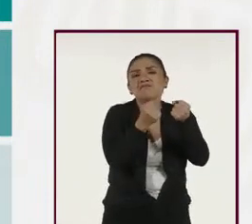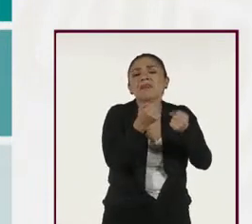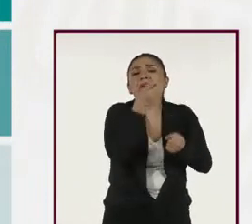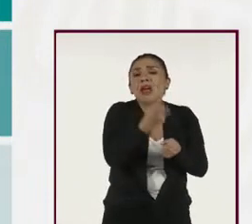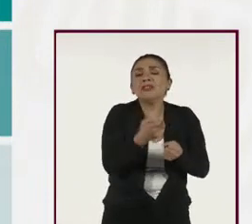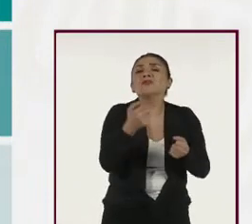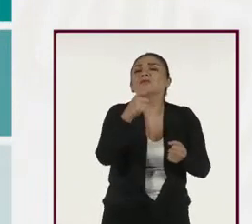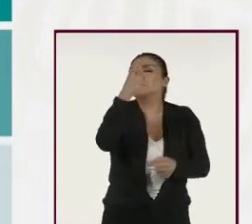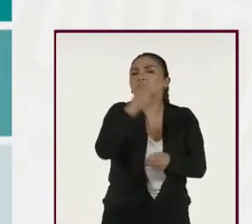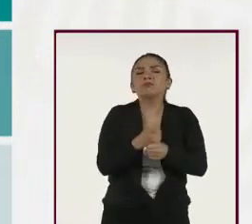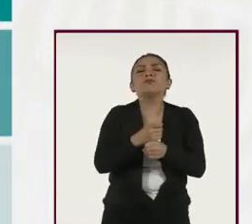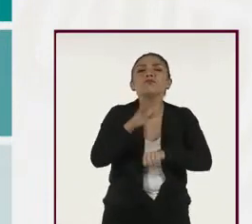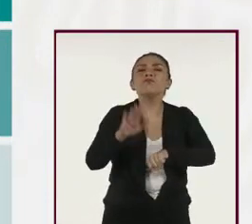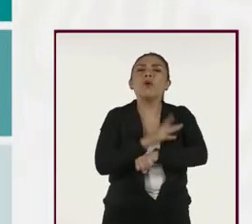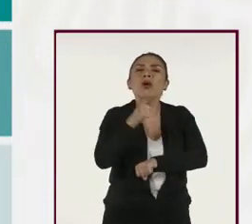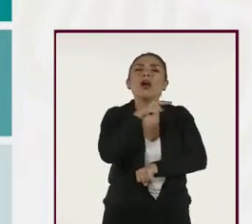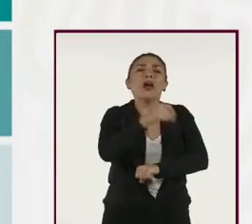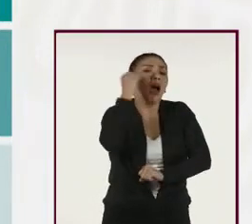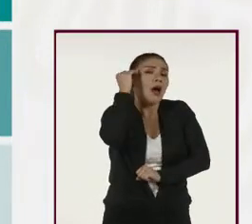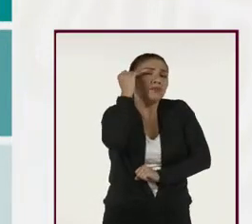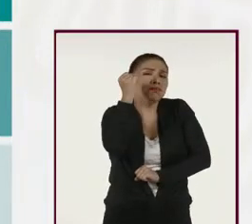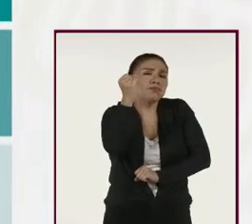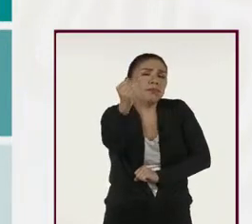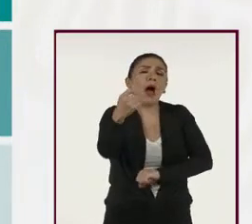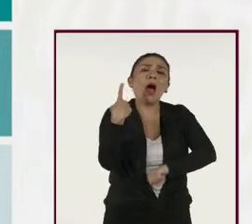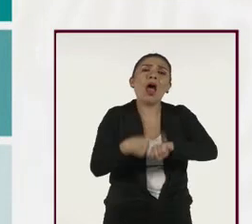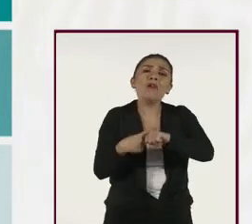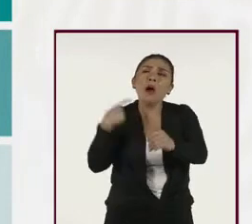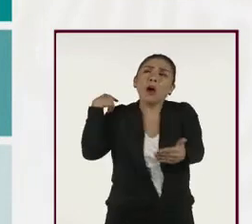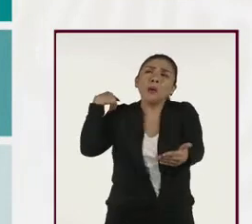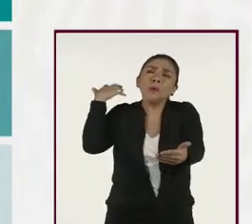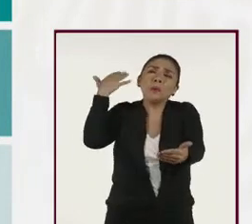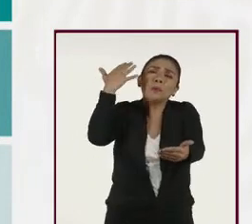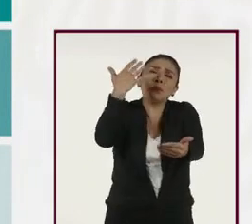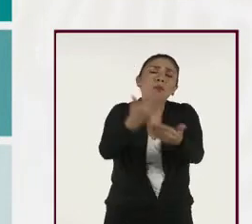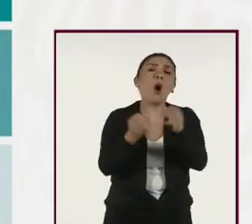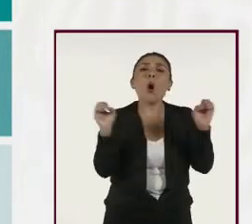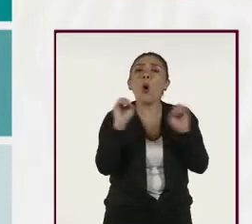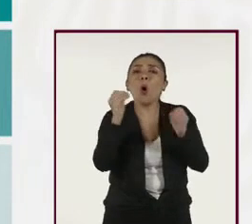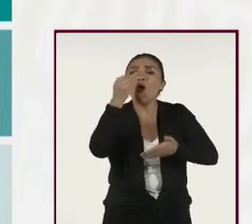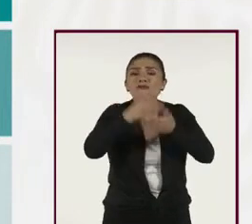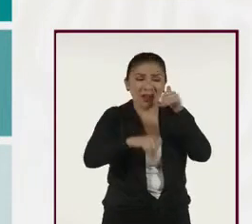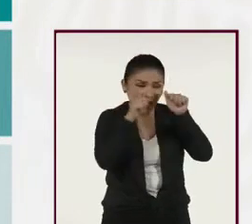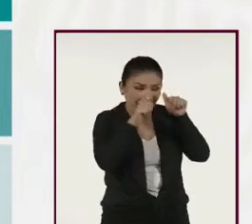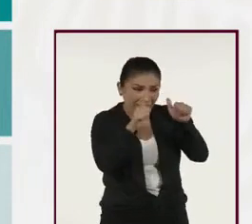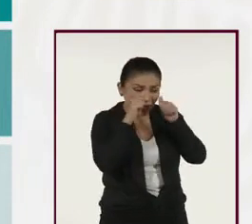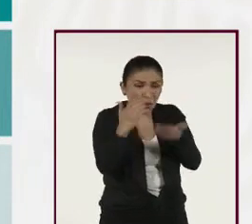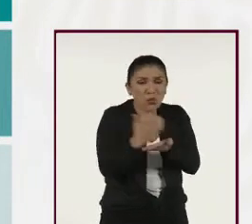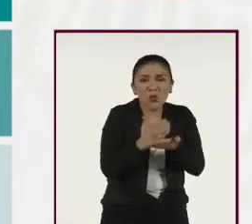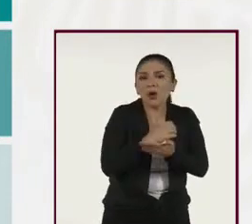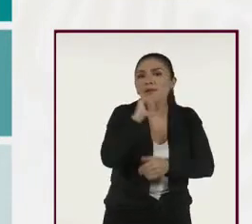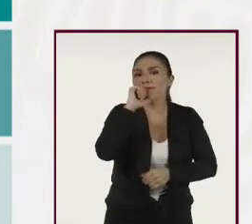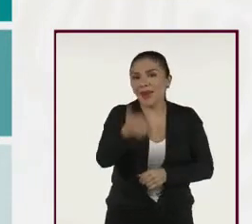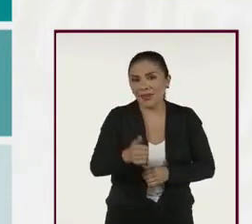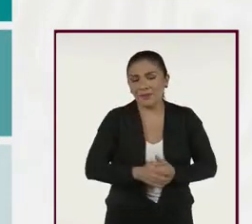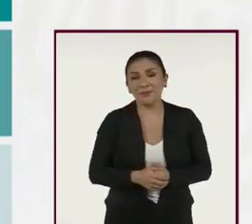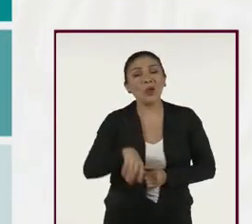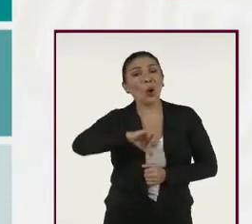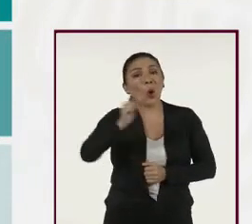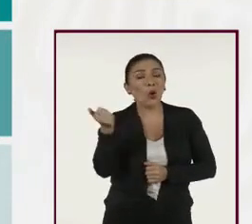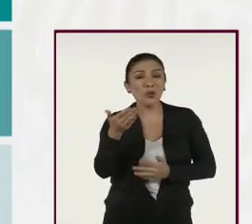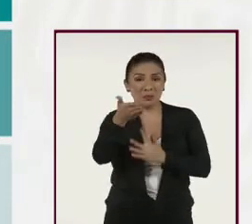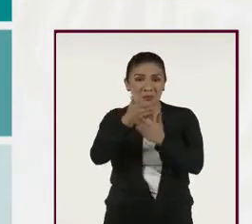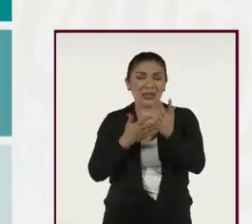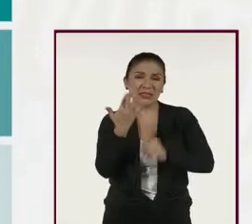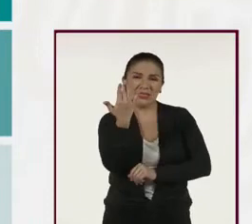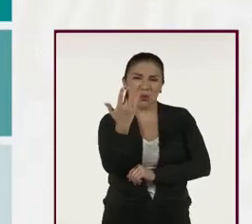esto principalmente a un largo tiempo del padecimiento donde no se tuvo la atención adecuada. El otro